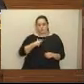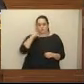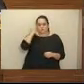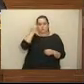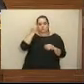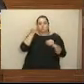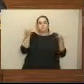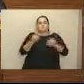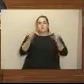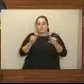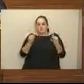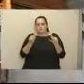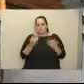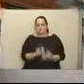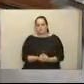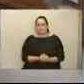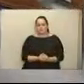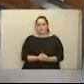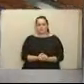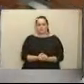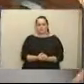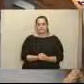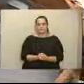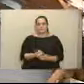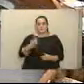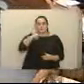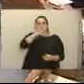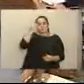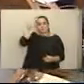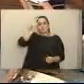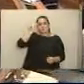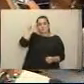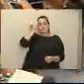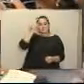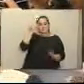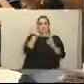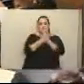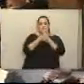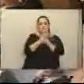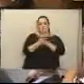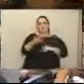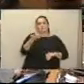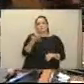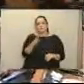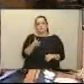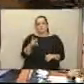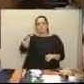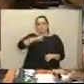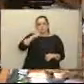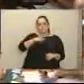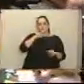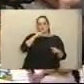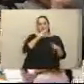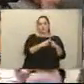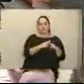somos. Sinceramente, yo creo que hay pocas descripciones más aproximadas de lo que aquí deberíamos llamar el